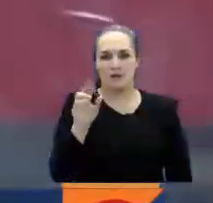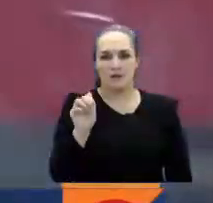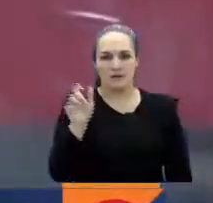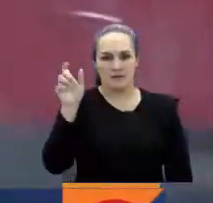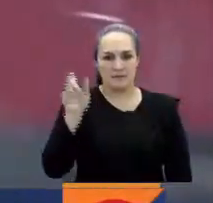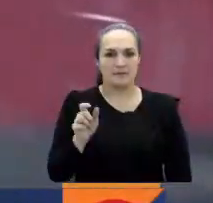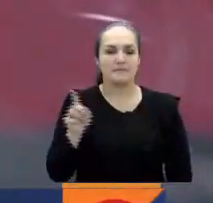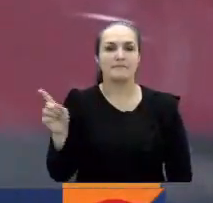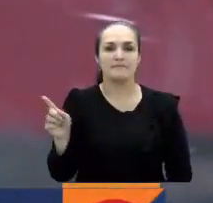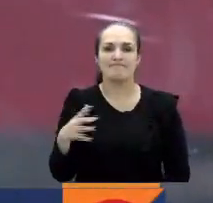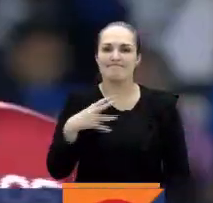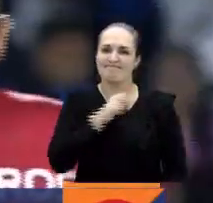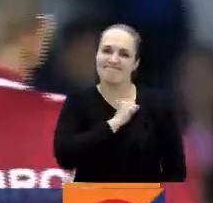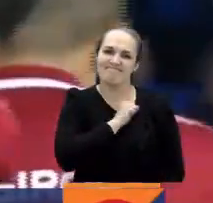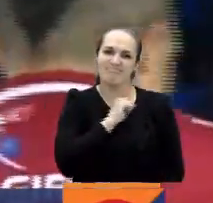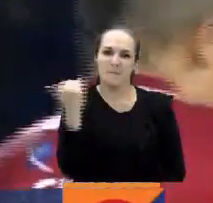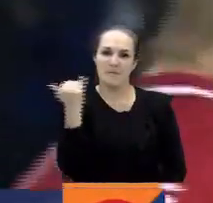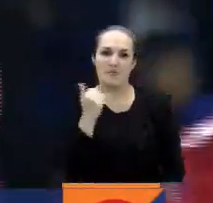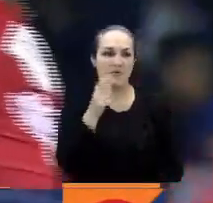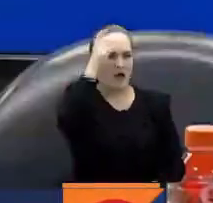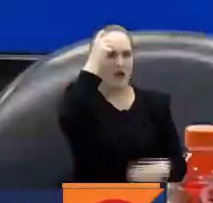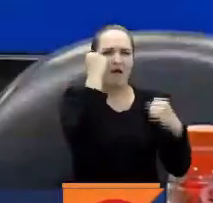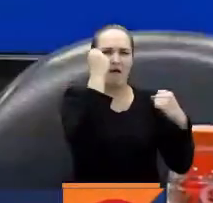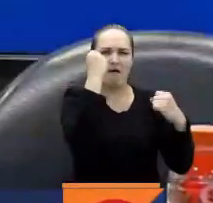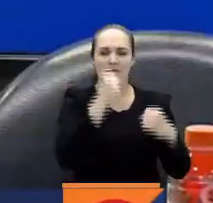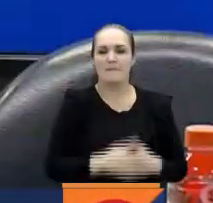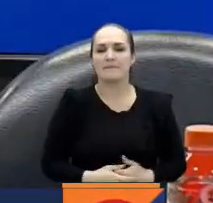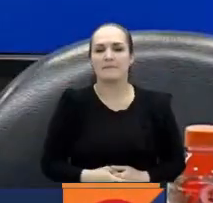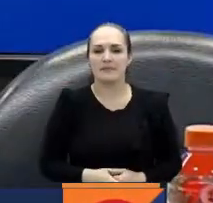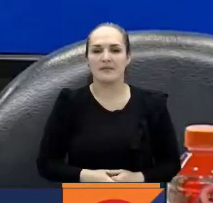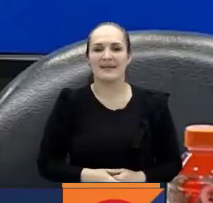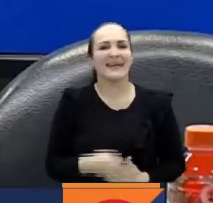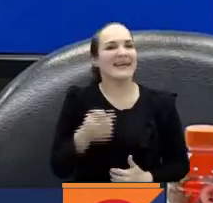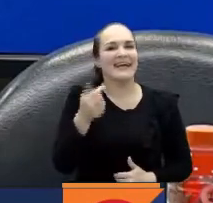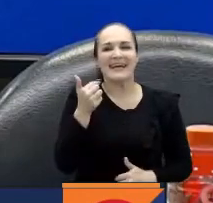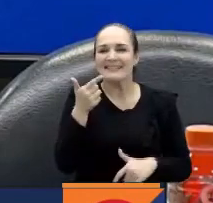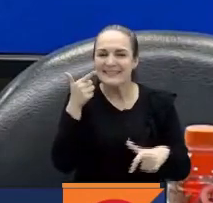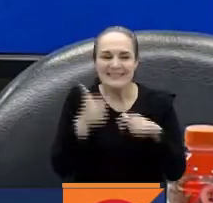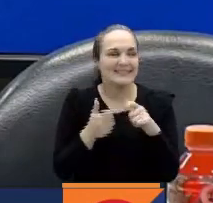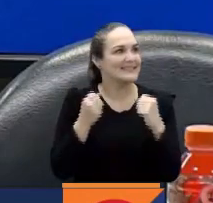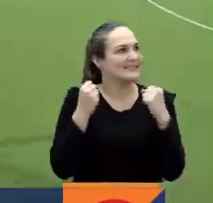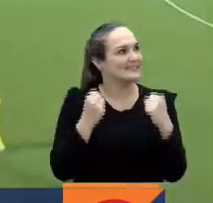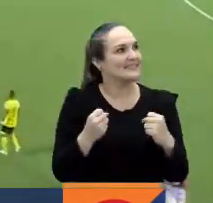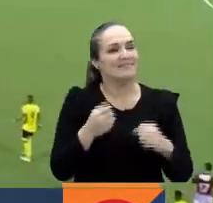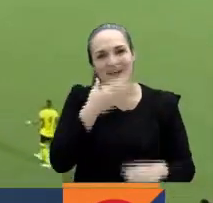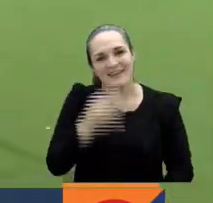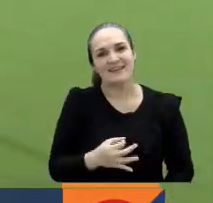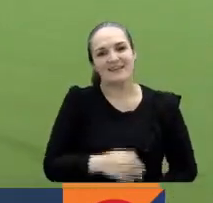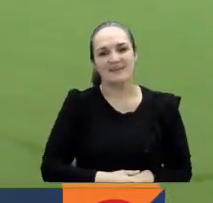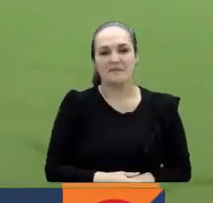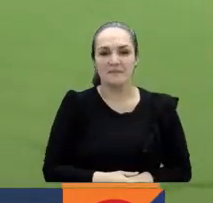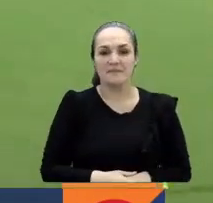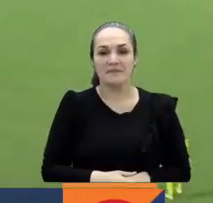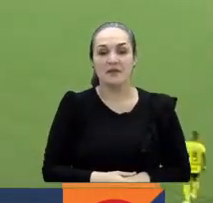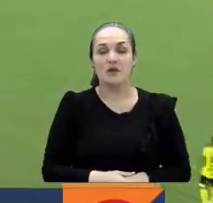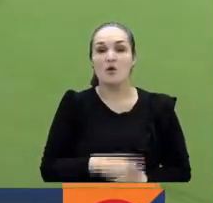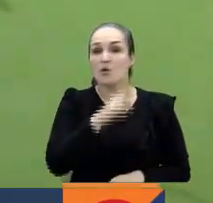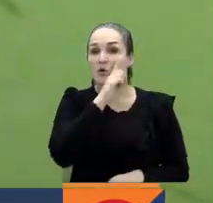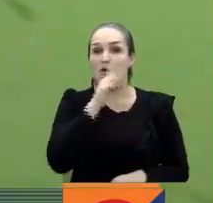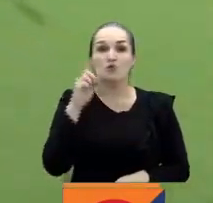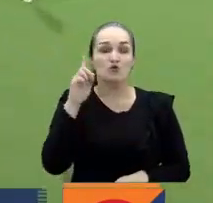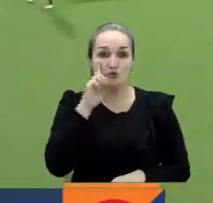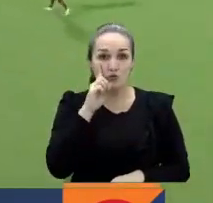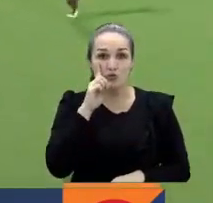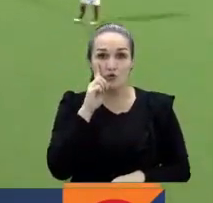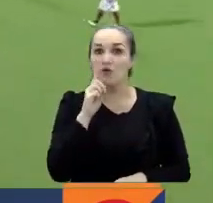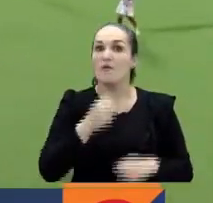Noboa. De sazón millonaria y festejo escarlata. Lo podíamos haber definido antes, yo creo que esa es la realidad. Junior ganó en Barranca y llega ultra motivado